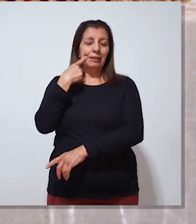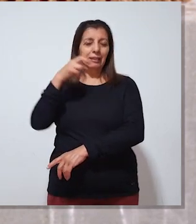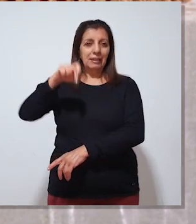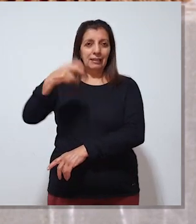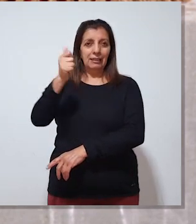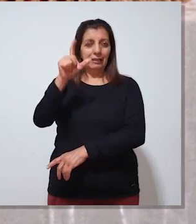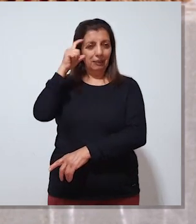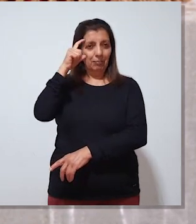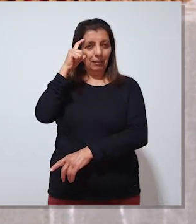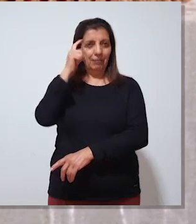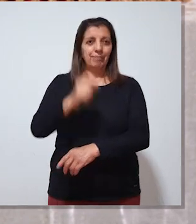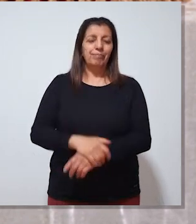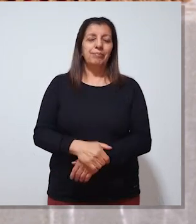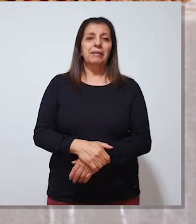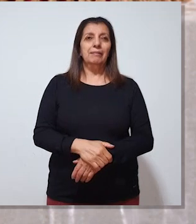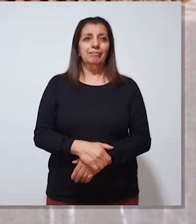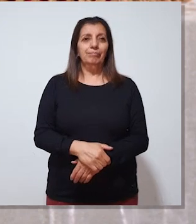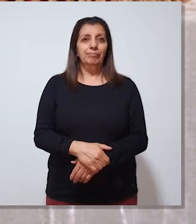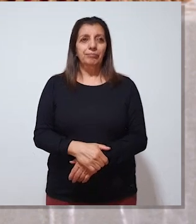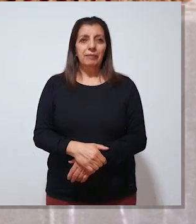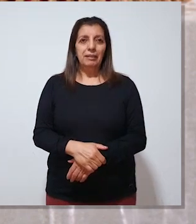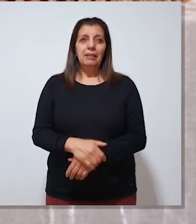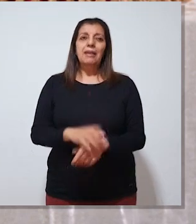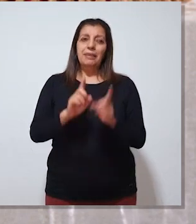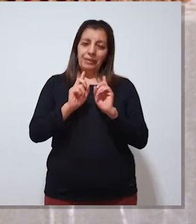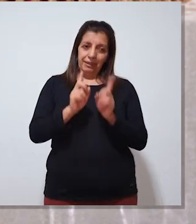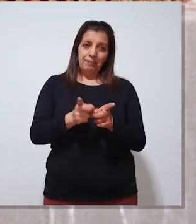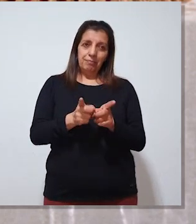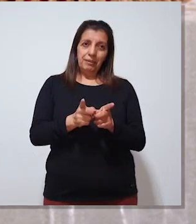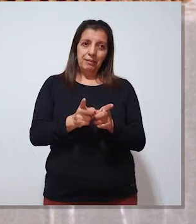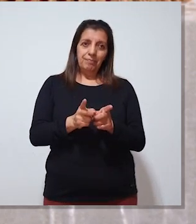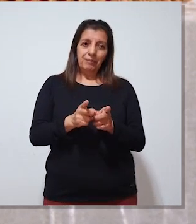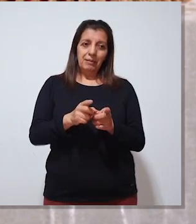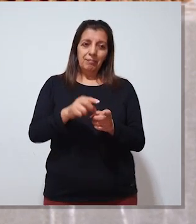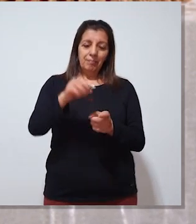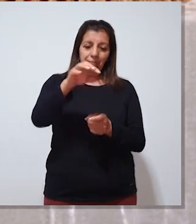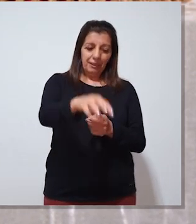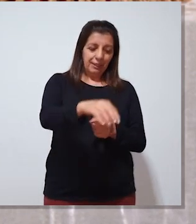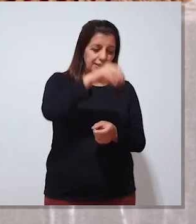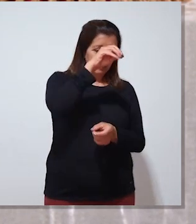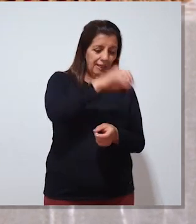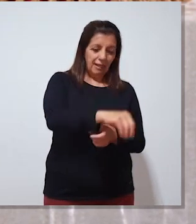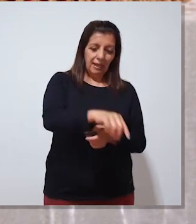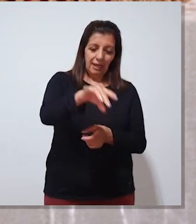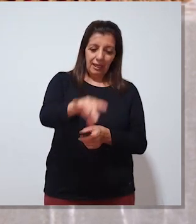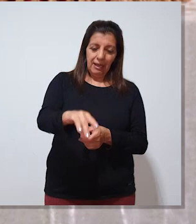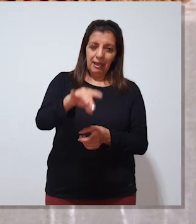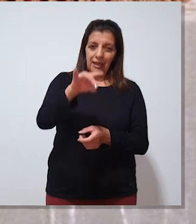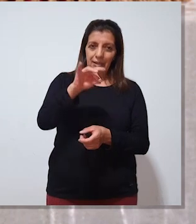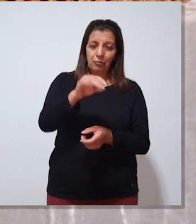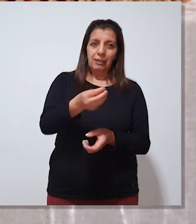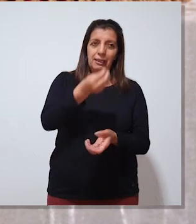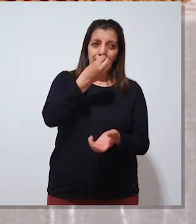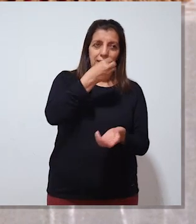espacios de la iglesia, lo mismo que para recibir mercaderías y encomiendas destinadas a nuestros